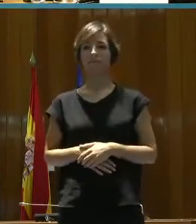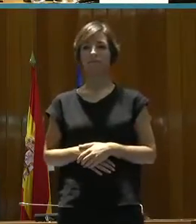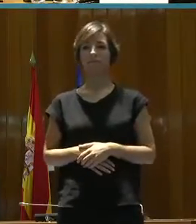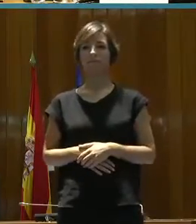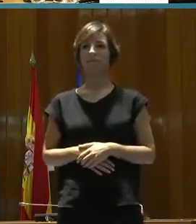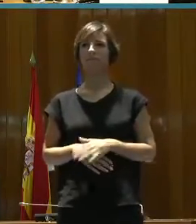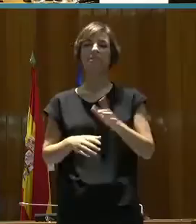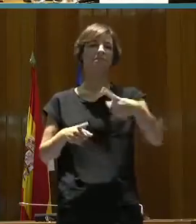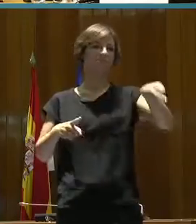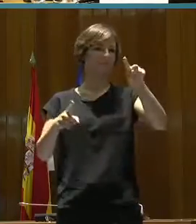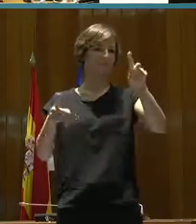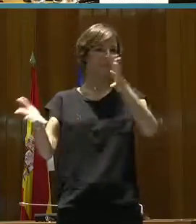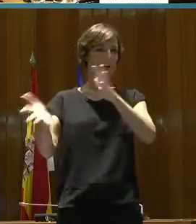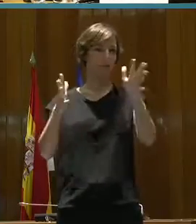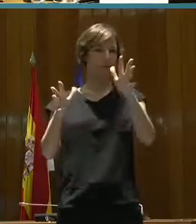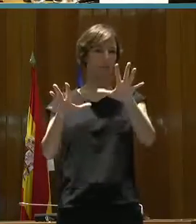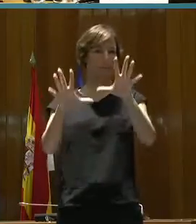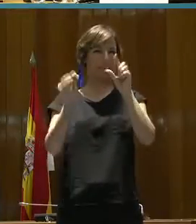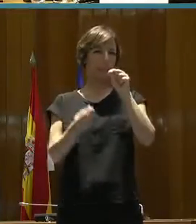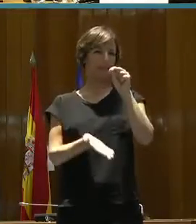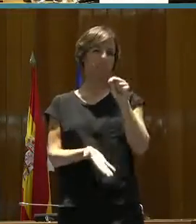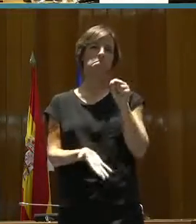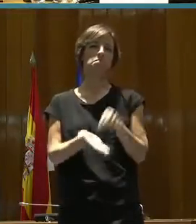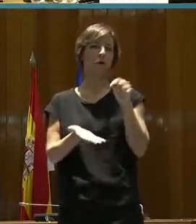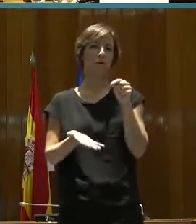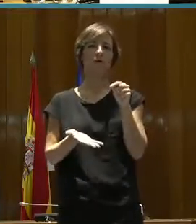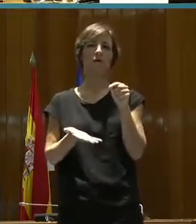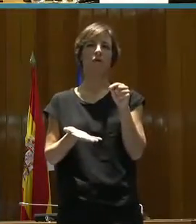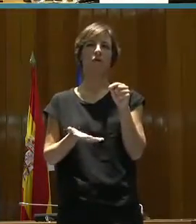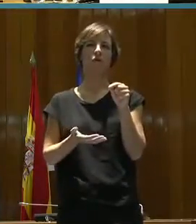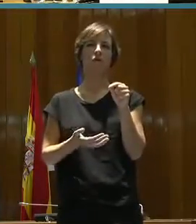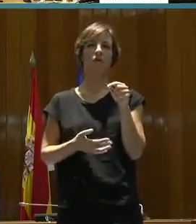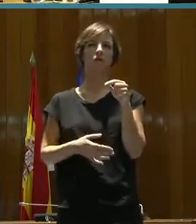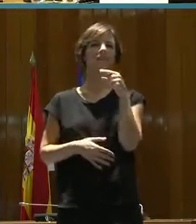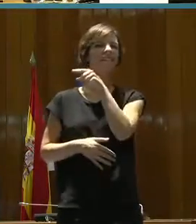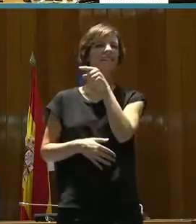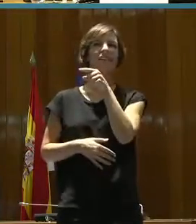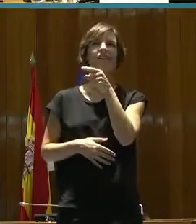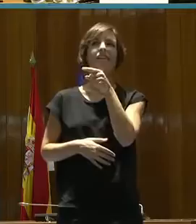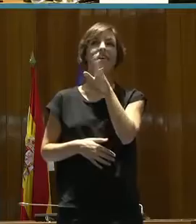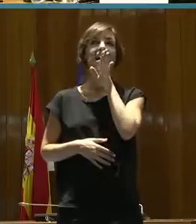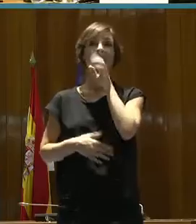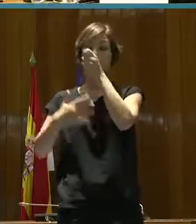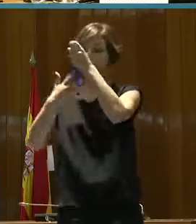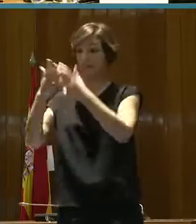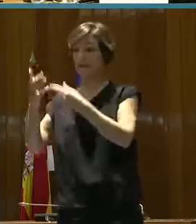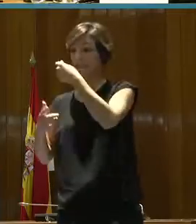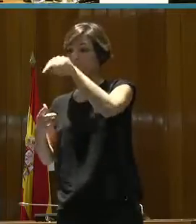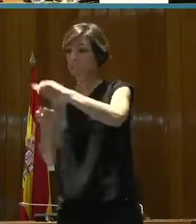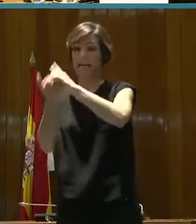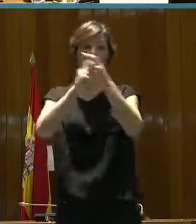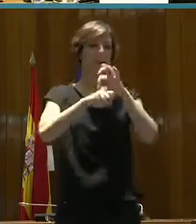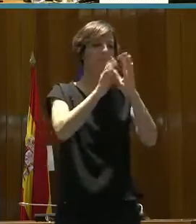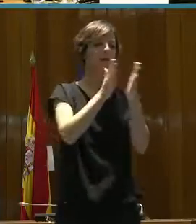Y solo para que se hagan una idea muy rápida de qué es qué supone el paso de la checklist al manual, vamos